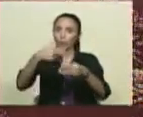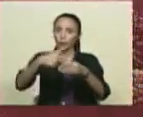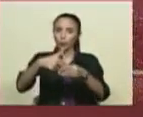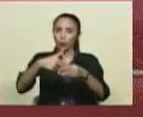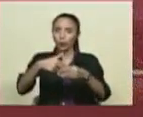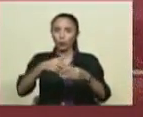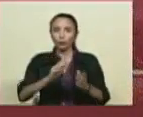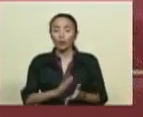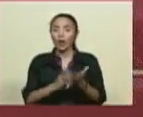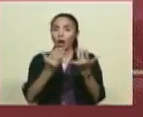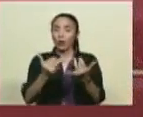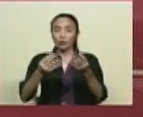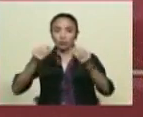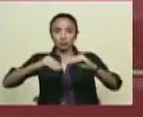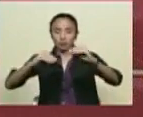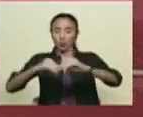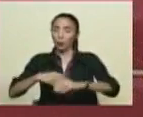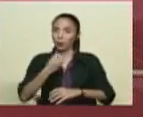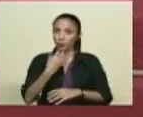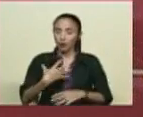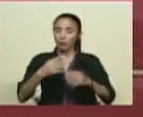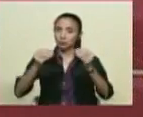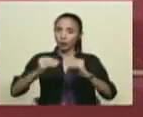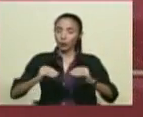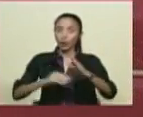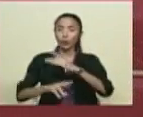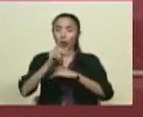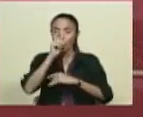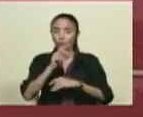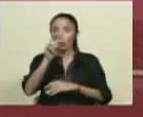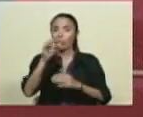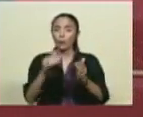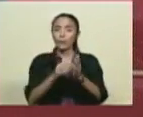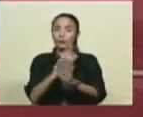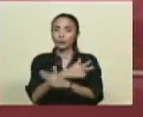Verdaderamente muy buenas noticias para este año 2018